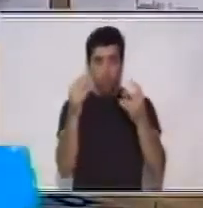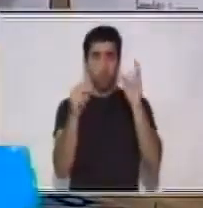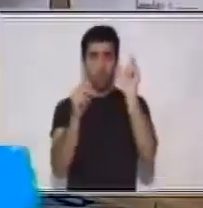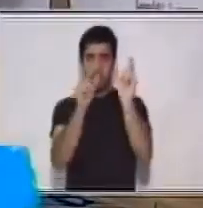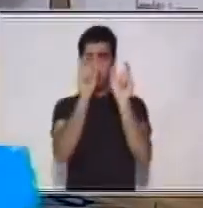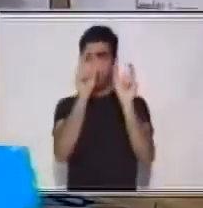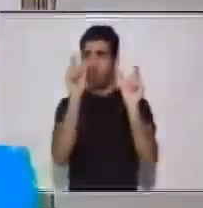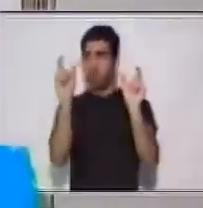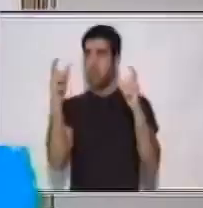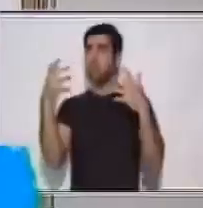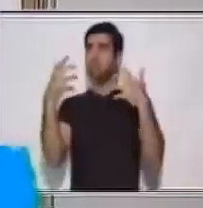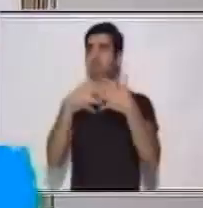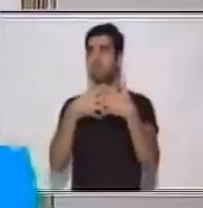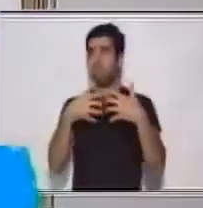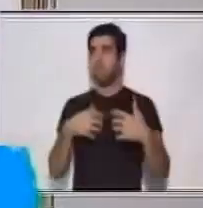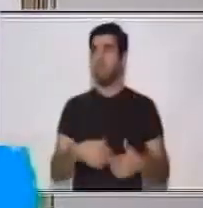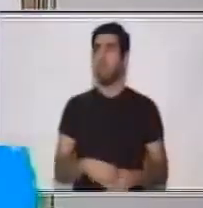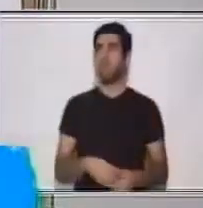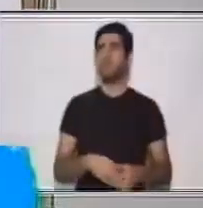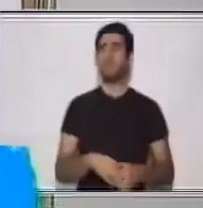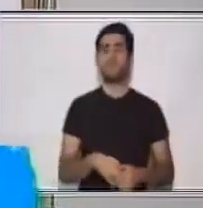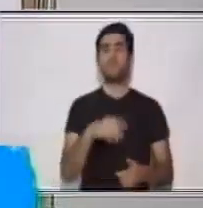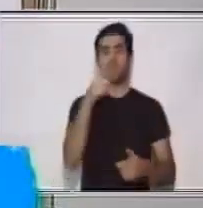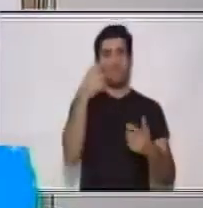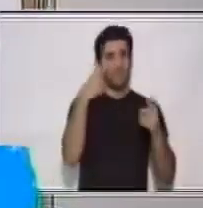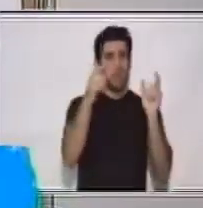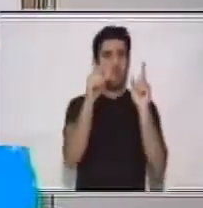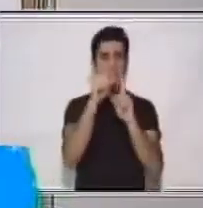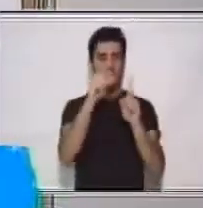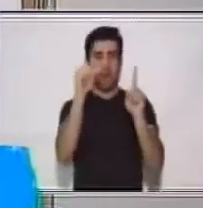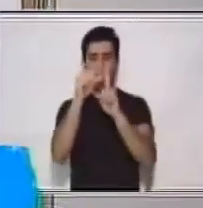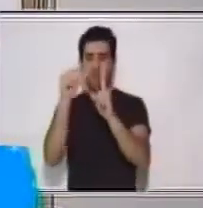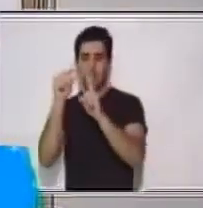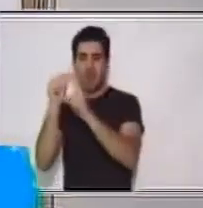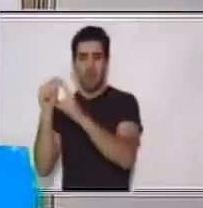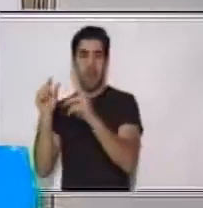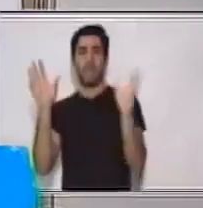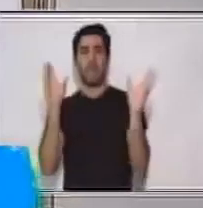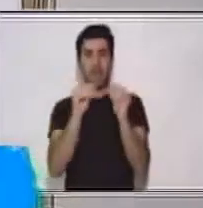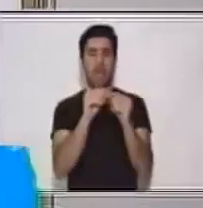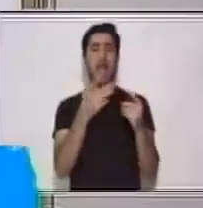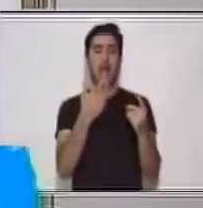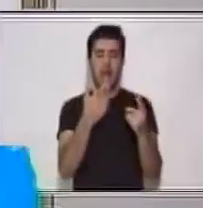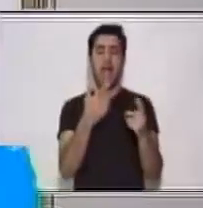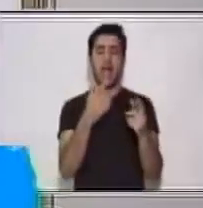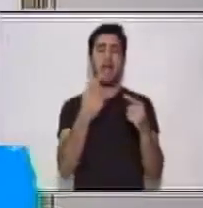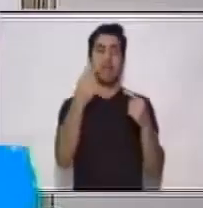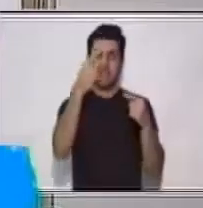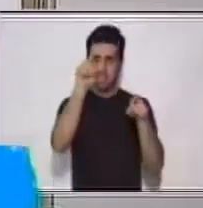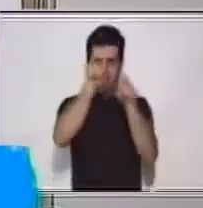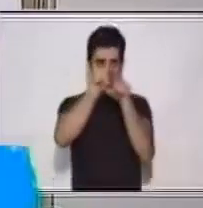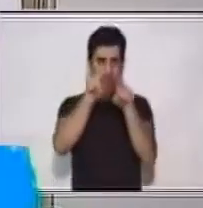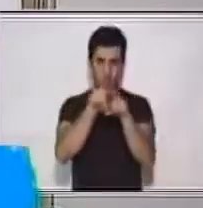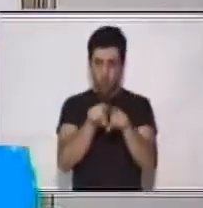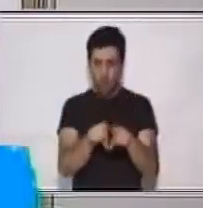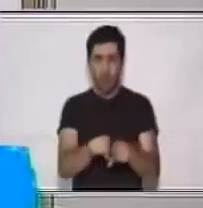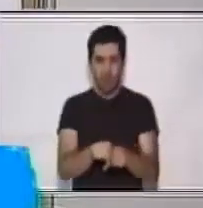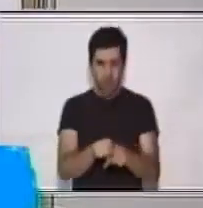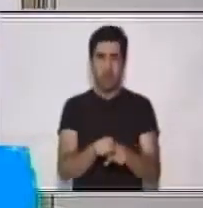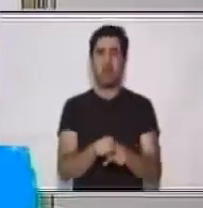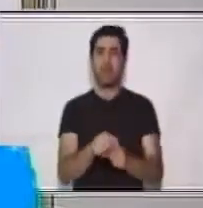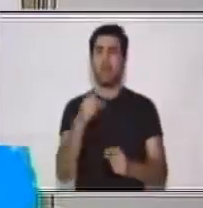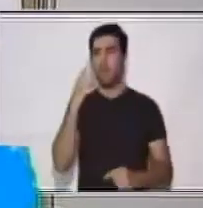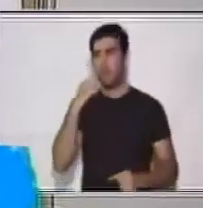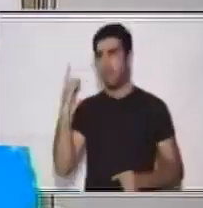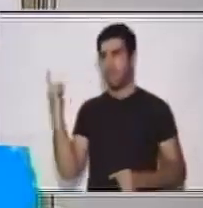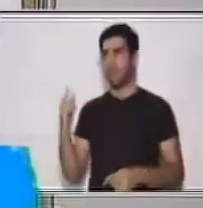identificar que coinciden, según este tipo de poemas, coinciden en la cantidad de sílabas